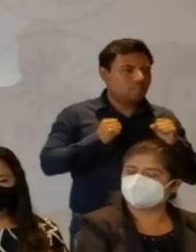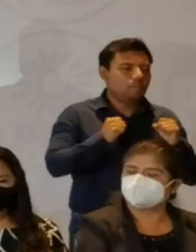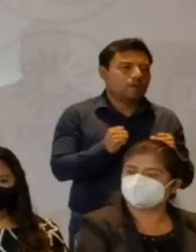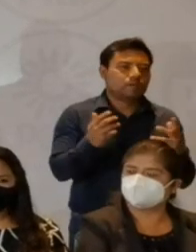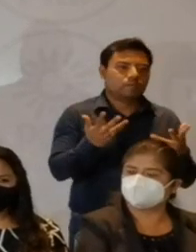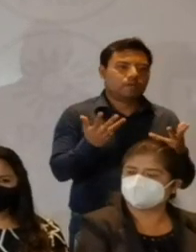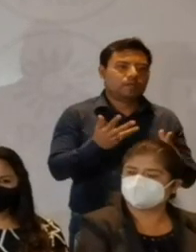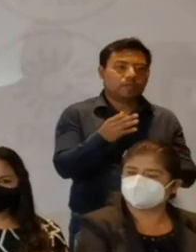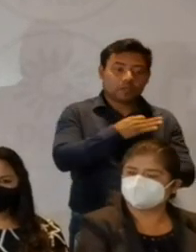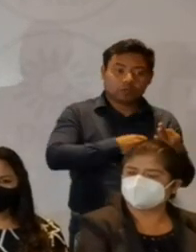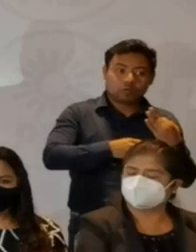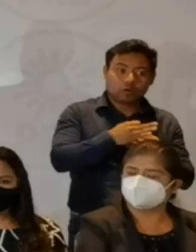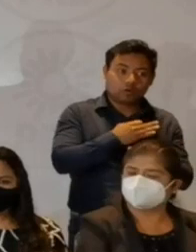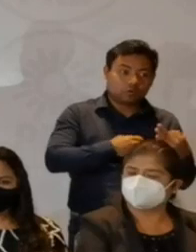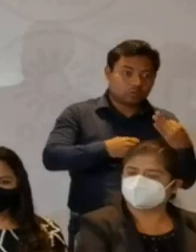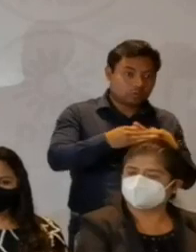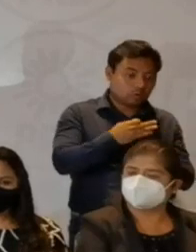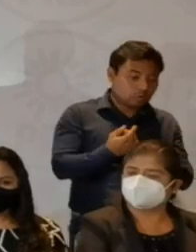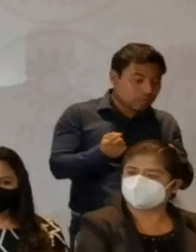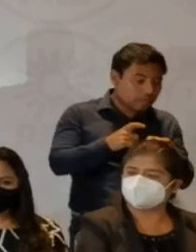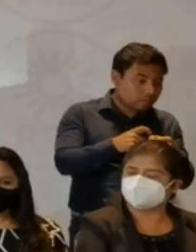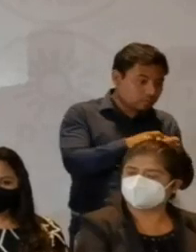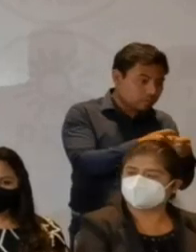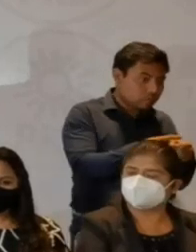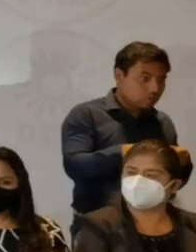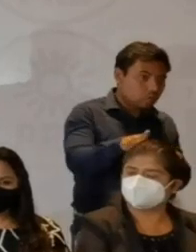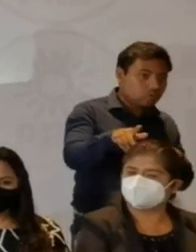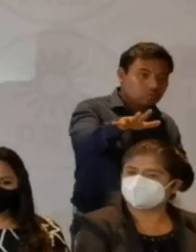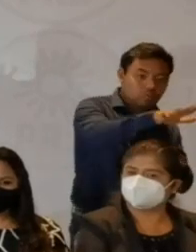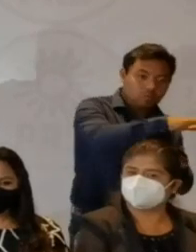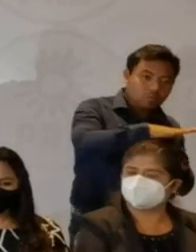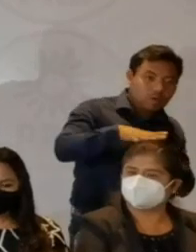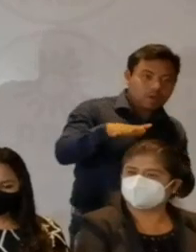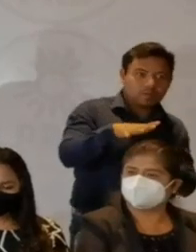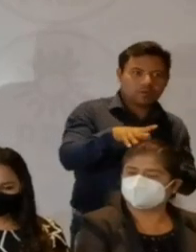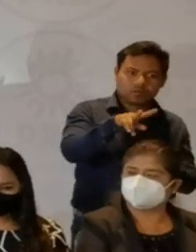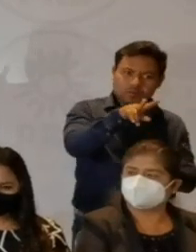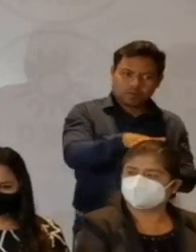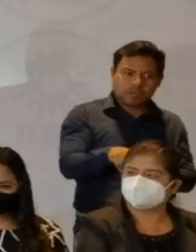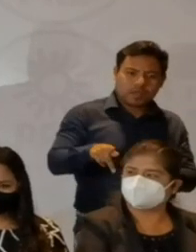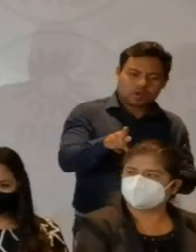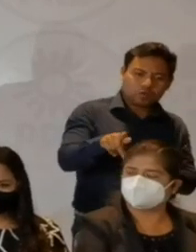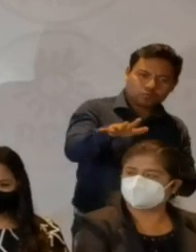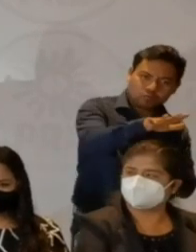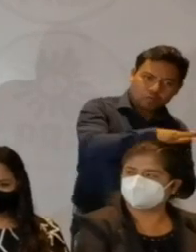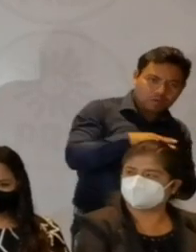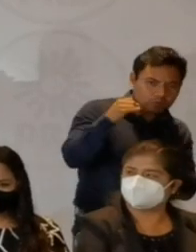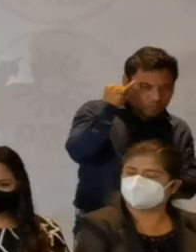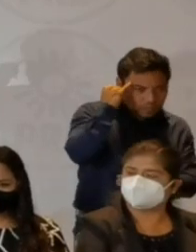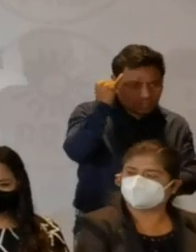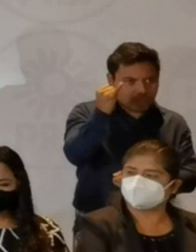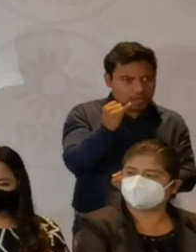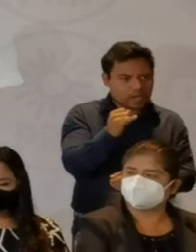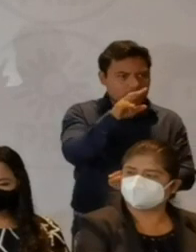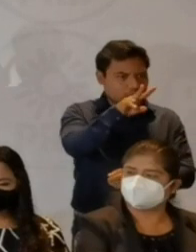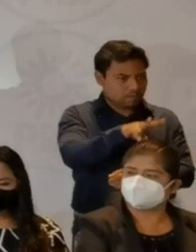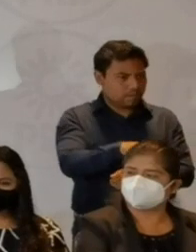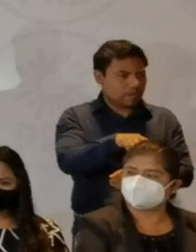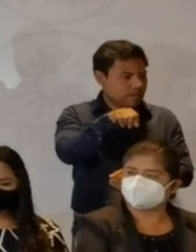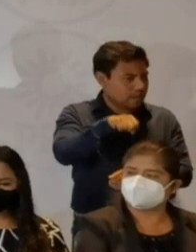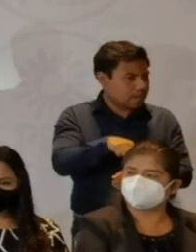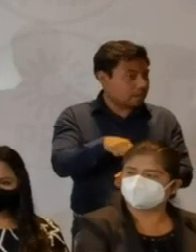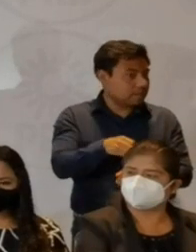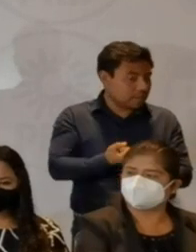estén todas y todos los pueblos presentes y por supuesto los pueblos afromexicanos, que por cierto en esta administración